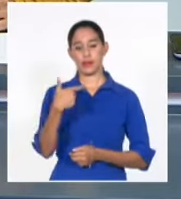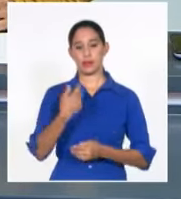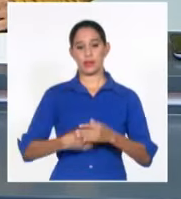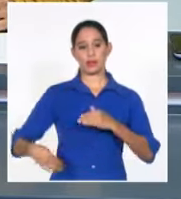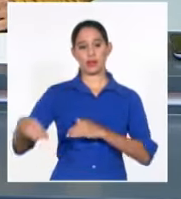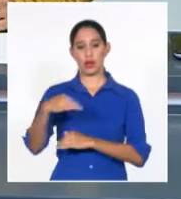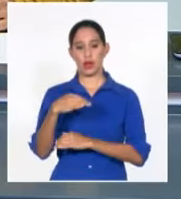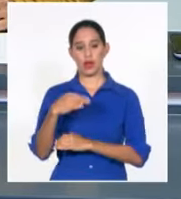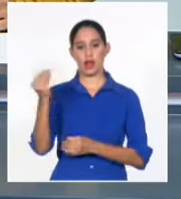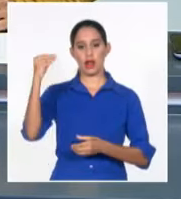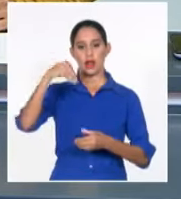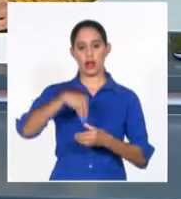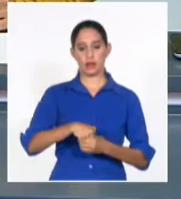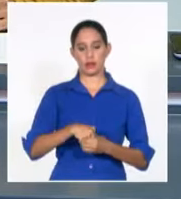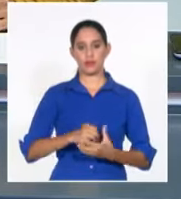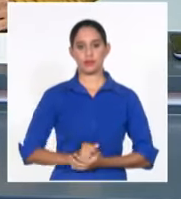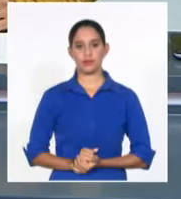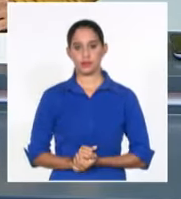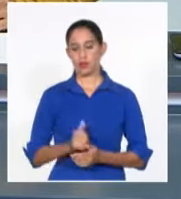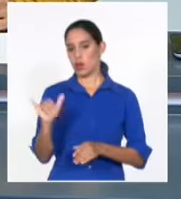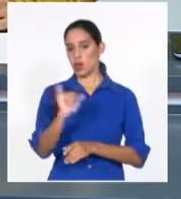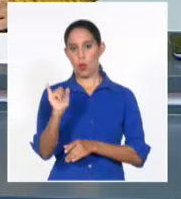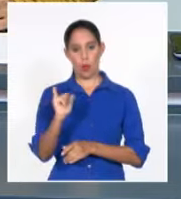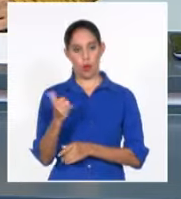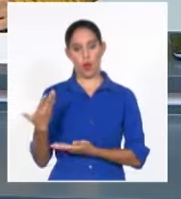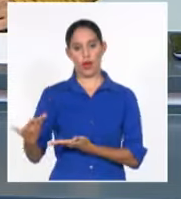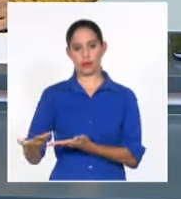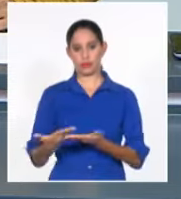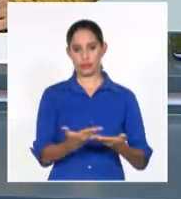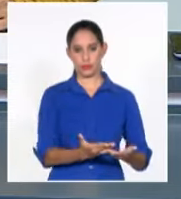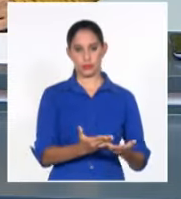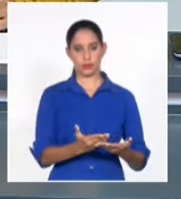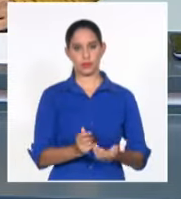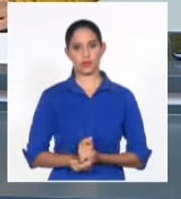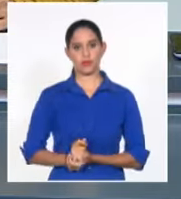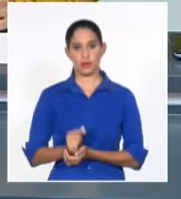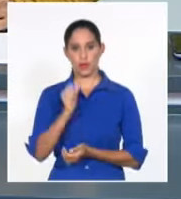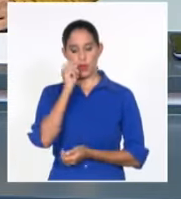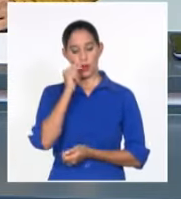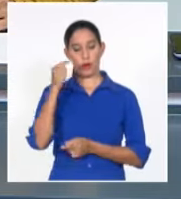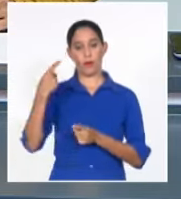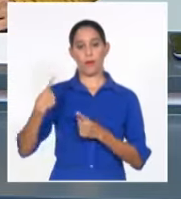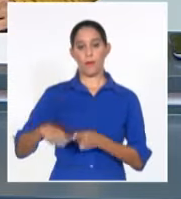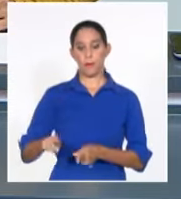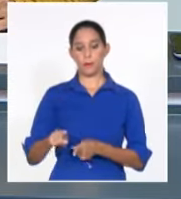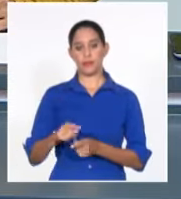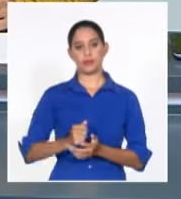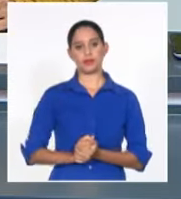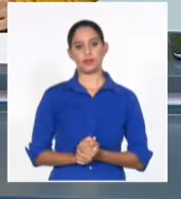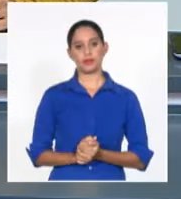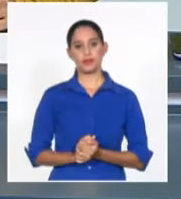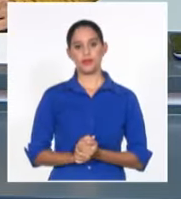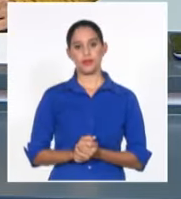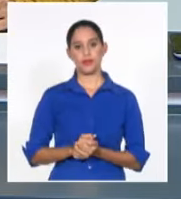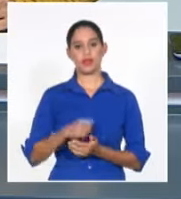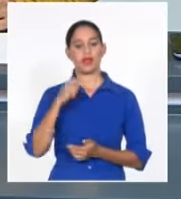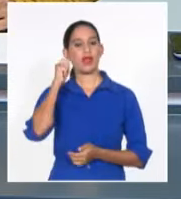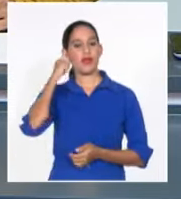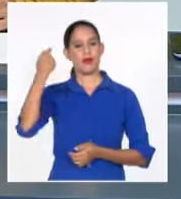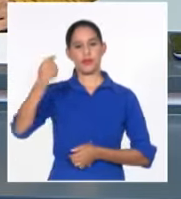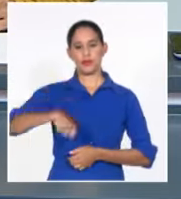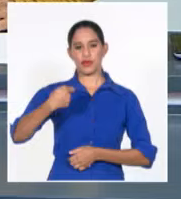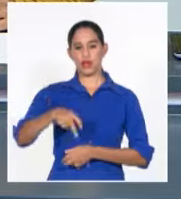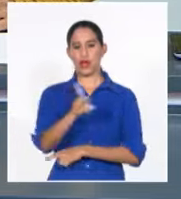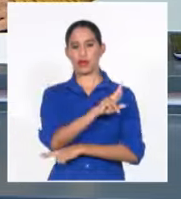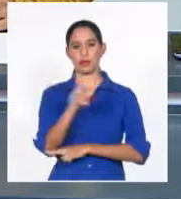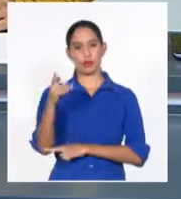También asistieron al homenaje el presidente del Tribunal Supremo Popular, el compañero Rubén Remigio Ferro, la fiscal general de la República de Cuba, Yamila